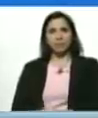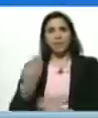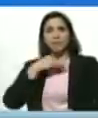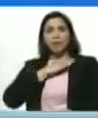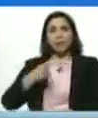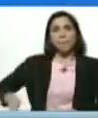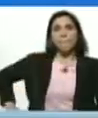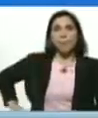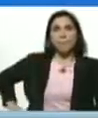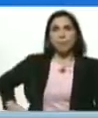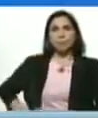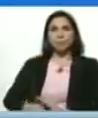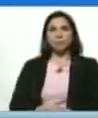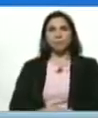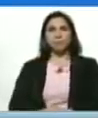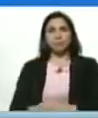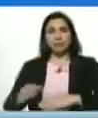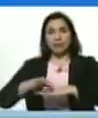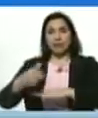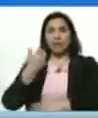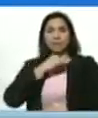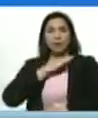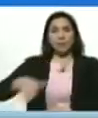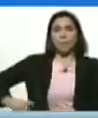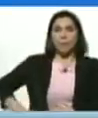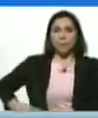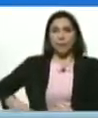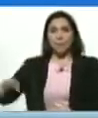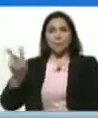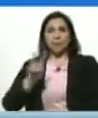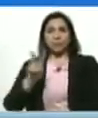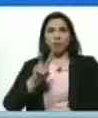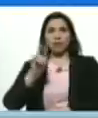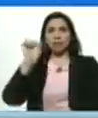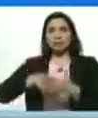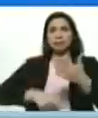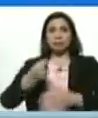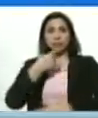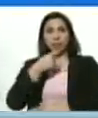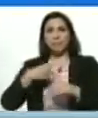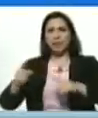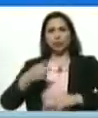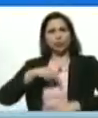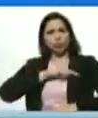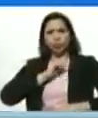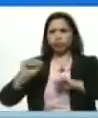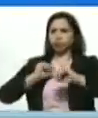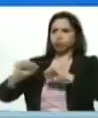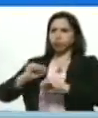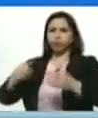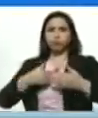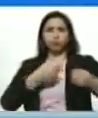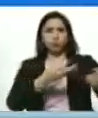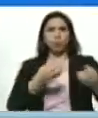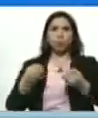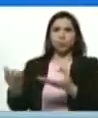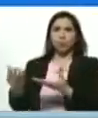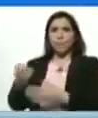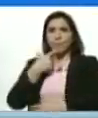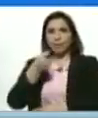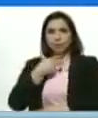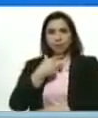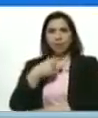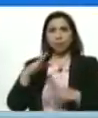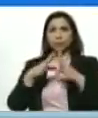renales dejar a los enfermos renales en venezuela sin tratamiento pero nos movimos y le garantizamos que la medicina